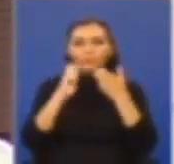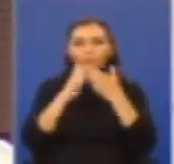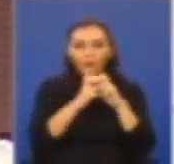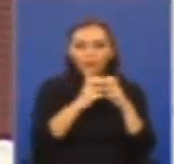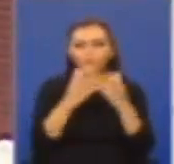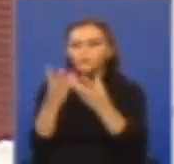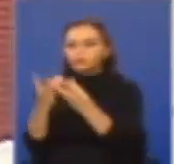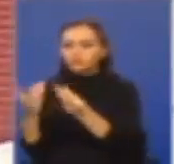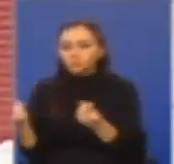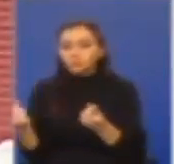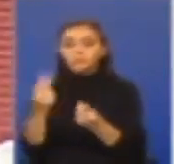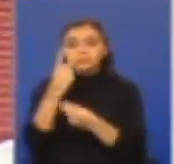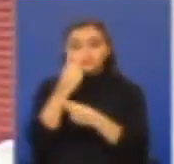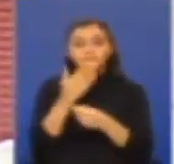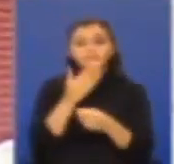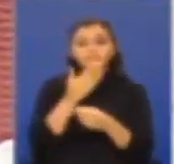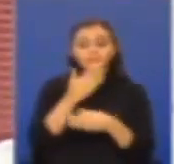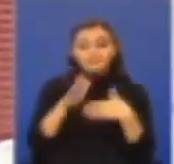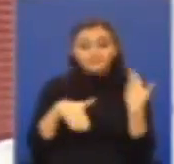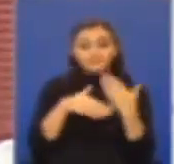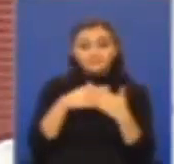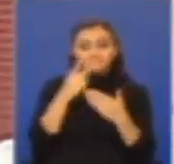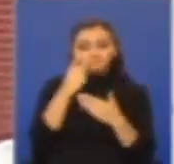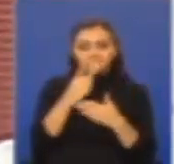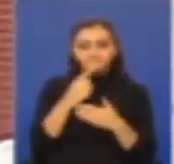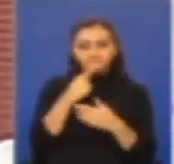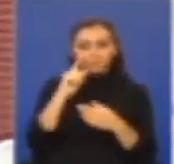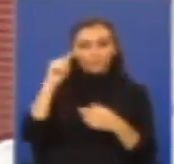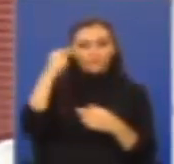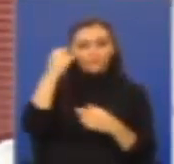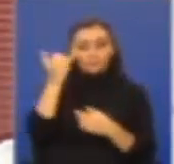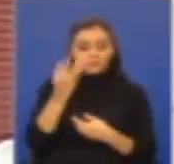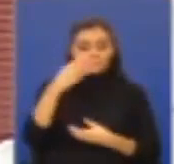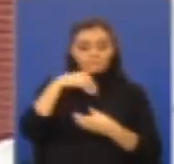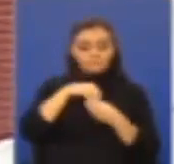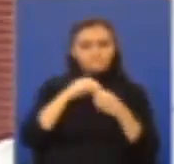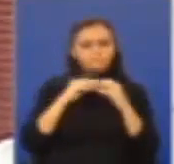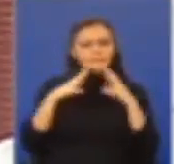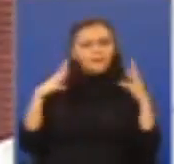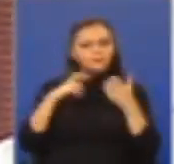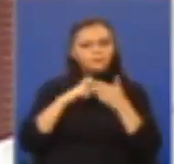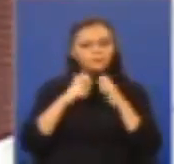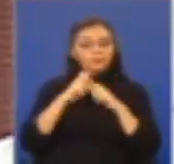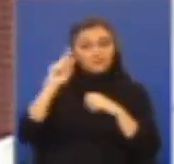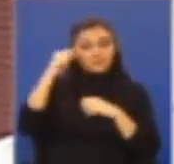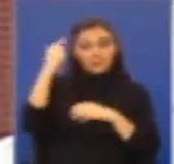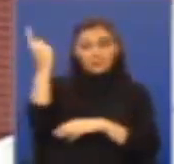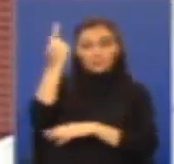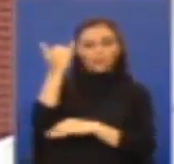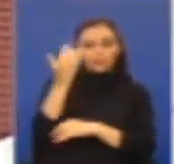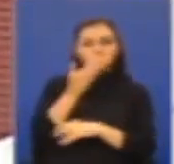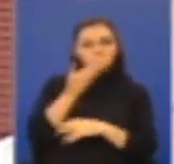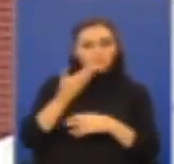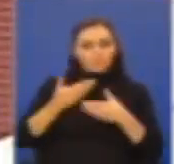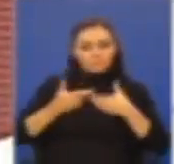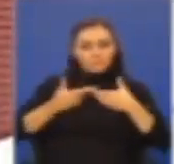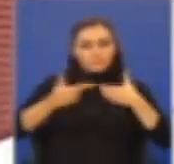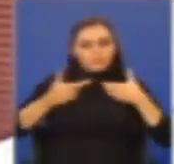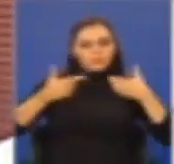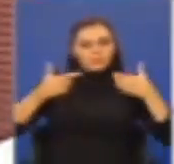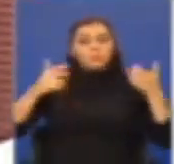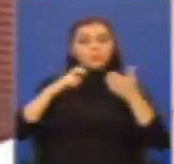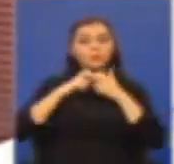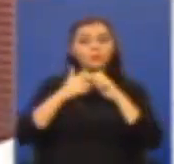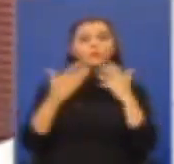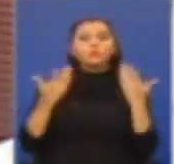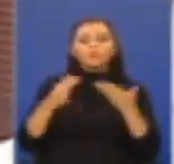soluciones. Y quiero decirle otra cosa, le falta mucho, obviamente, al gobierno central, pero ahí está el mayor problema. El Estado central ha mejorado muchísimo. El mayor problema está en